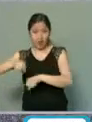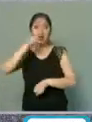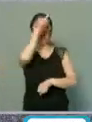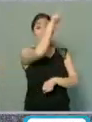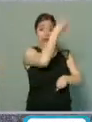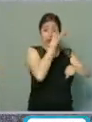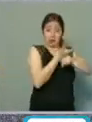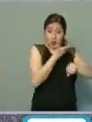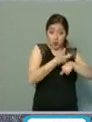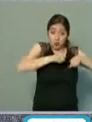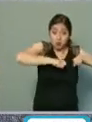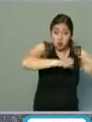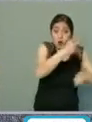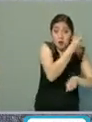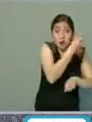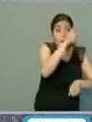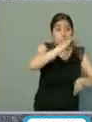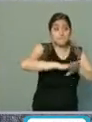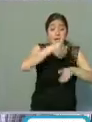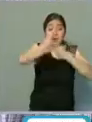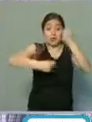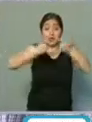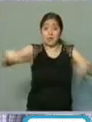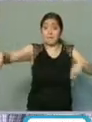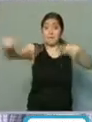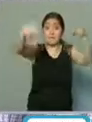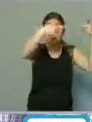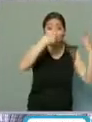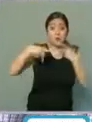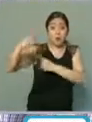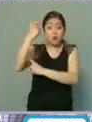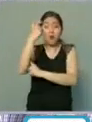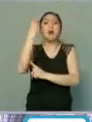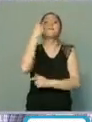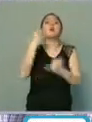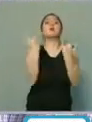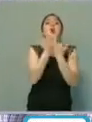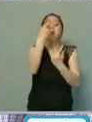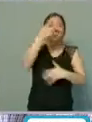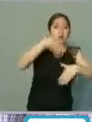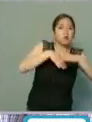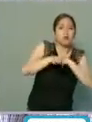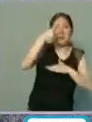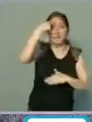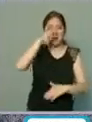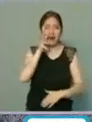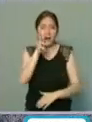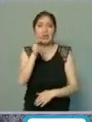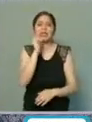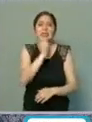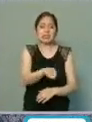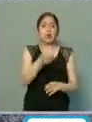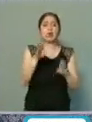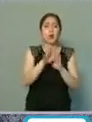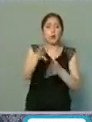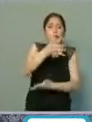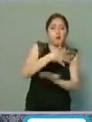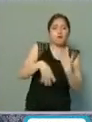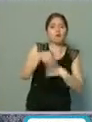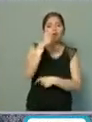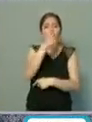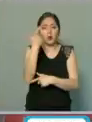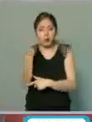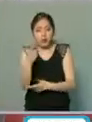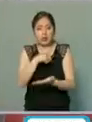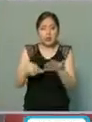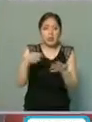las tiendas de venta de armas. Entonces, ese es, para empezar, la accesibilidad es un punto fundamental en la manera de que cómo obtienes